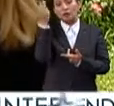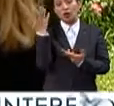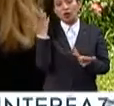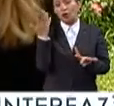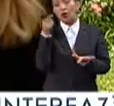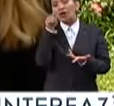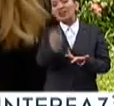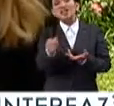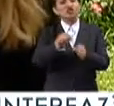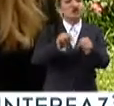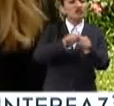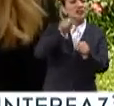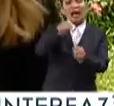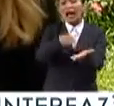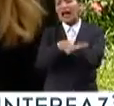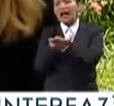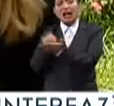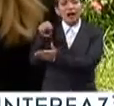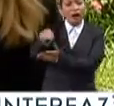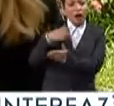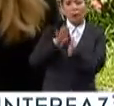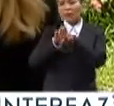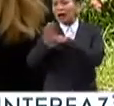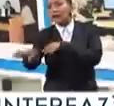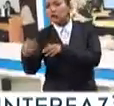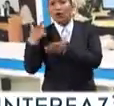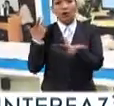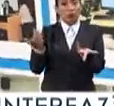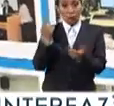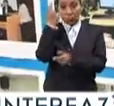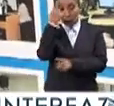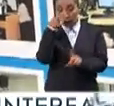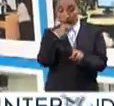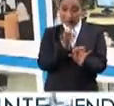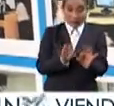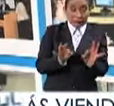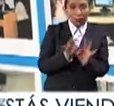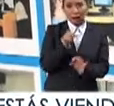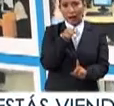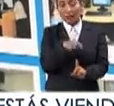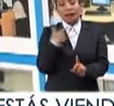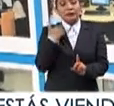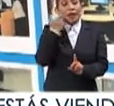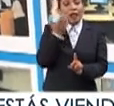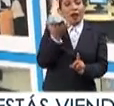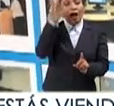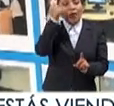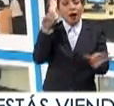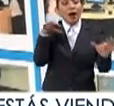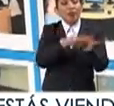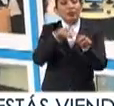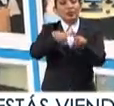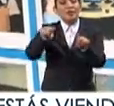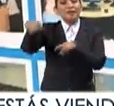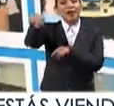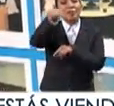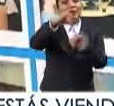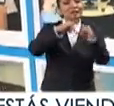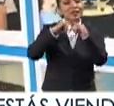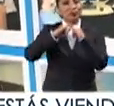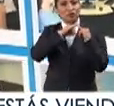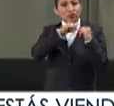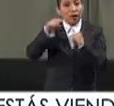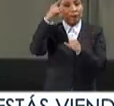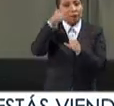representaciones sociales puede tener que ver con la migración una de las prioridades era buscar acuerdos entre las diferentes instituciones